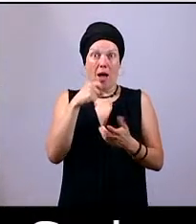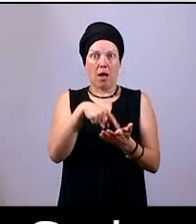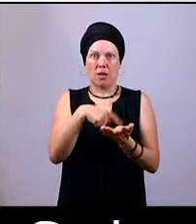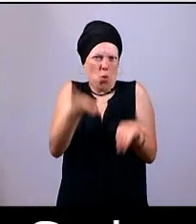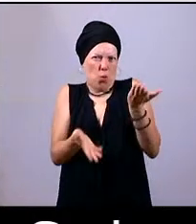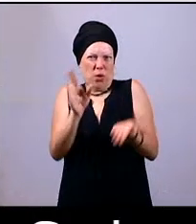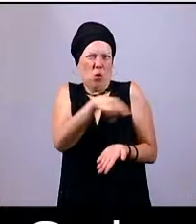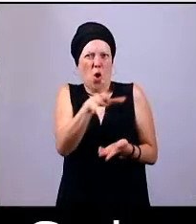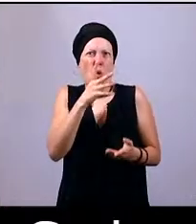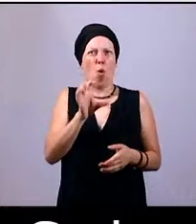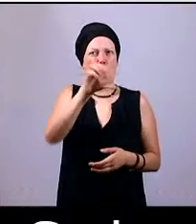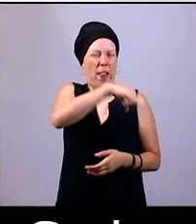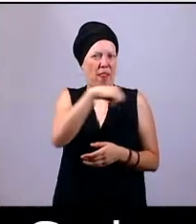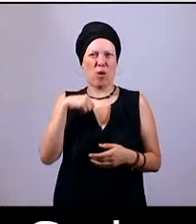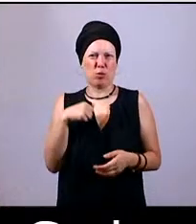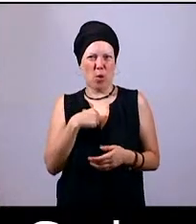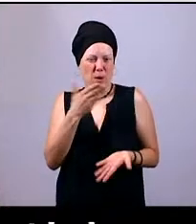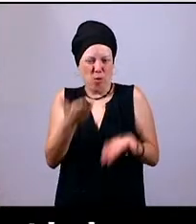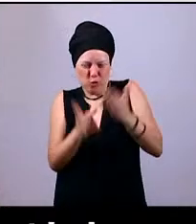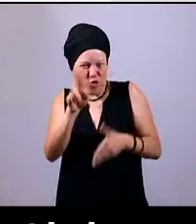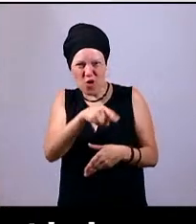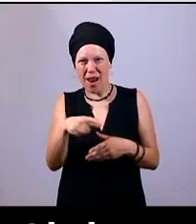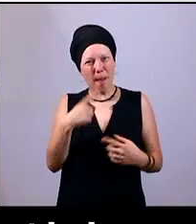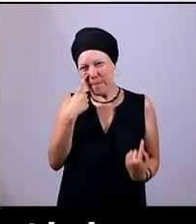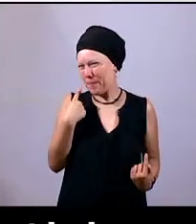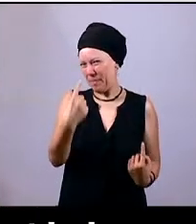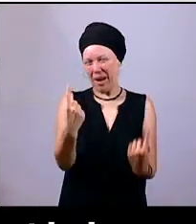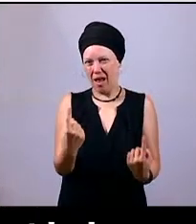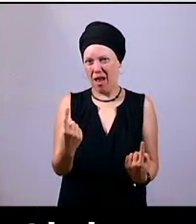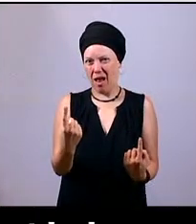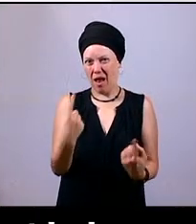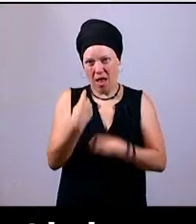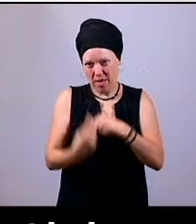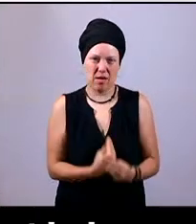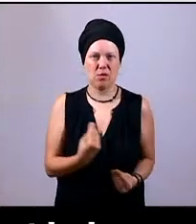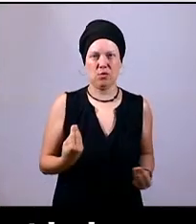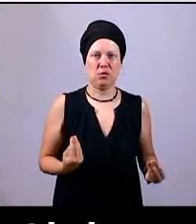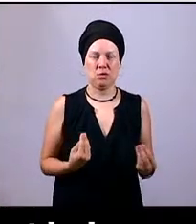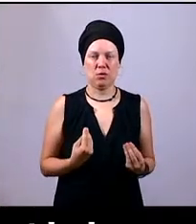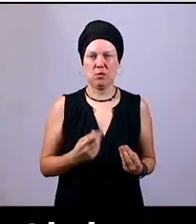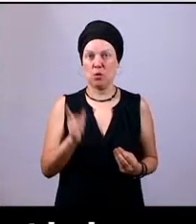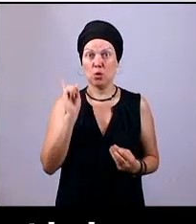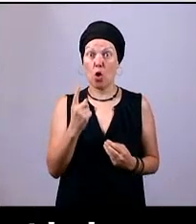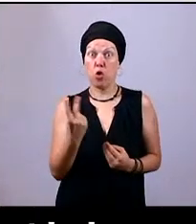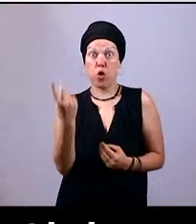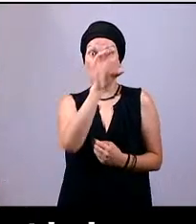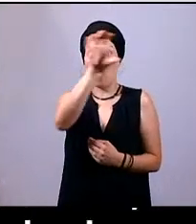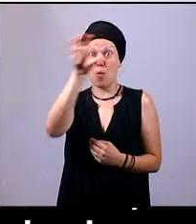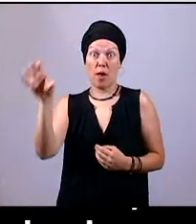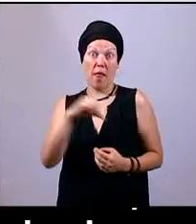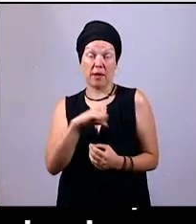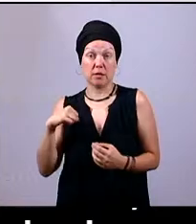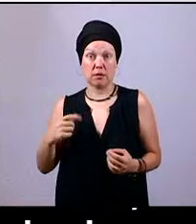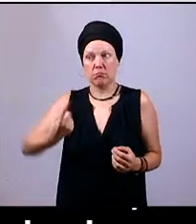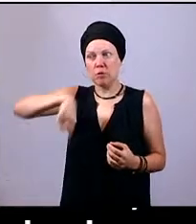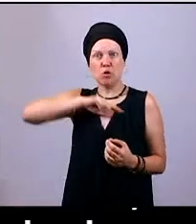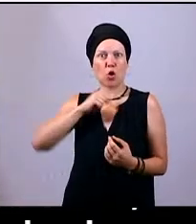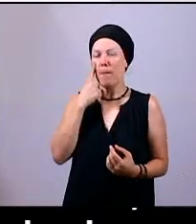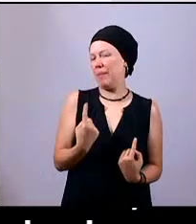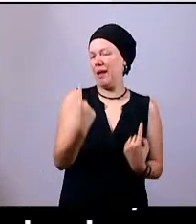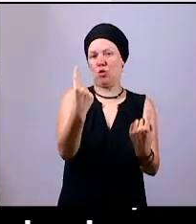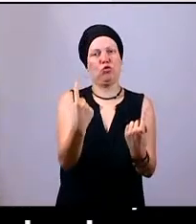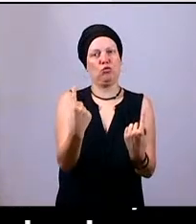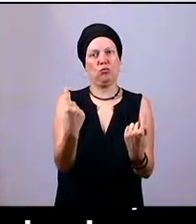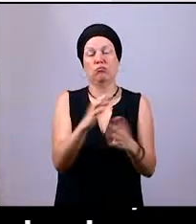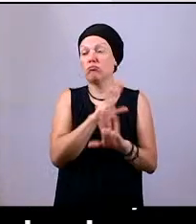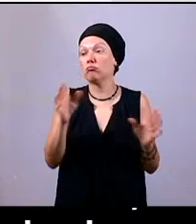injusticia, nuestra comunidad autónoma ha sido la primera en actuar. Solo lo han hecho 2 comunidades autónomas y nosotros fuimos los primeros,